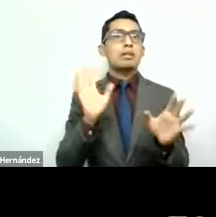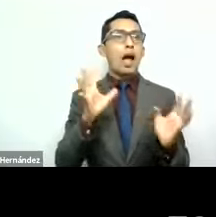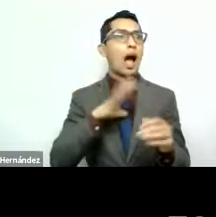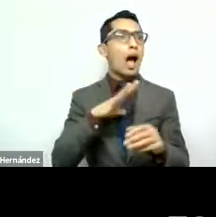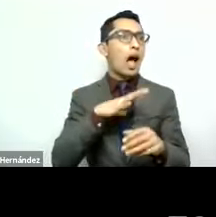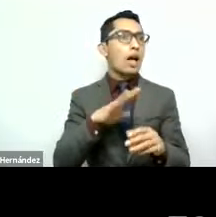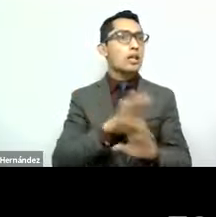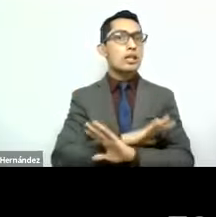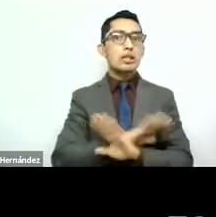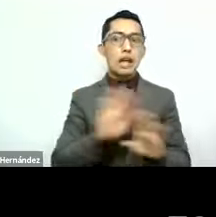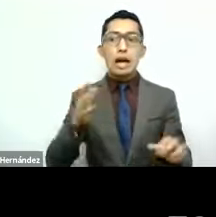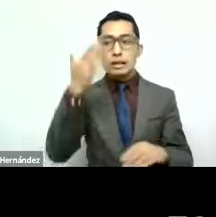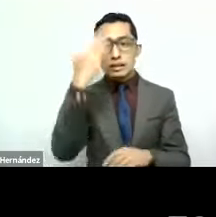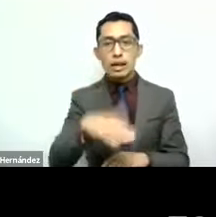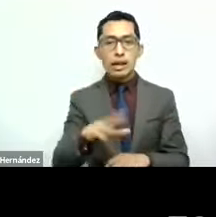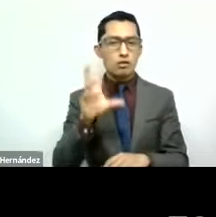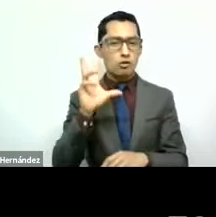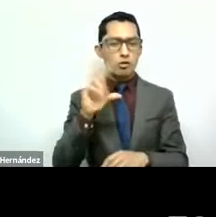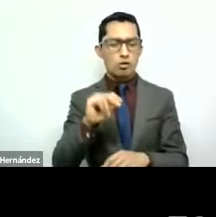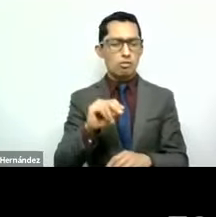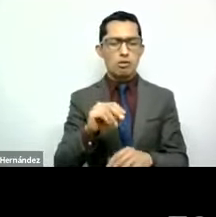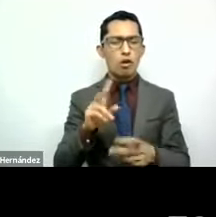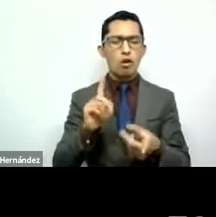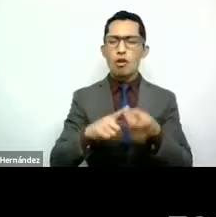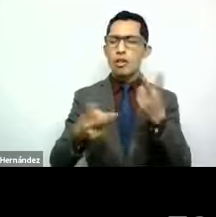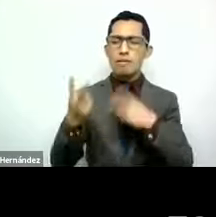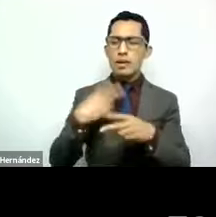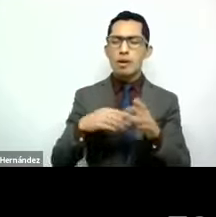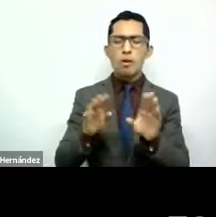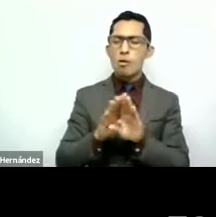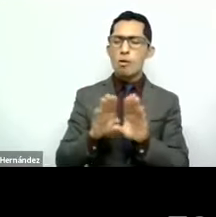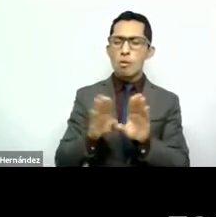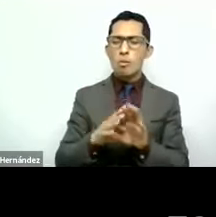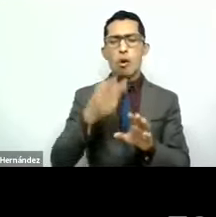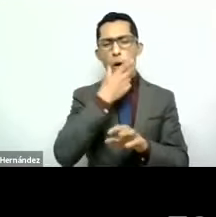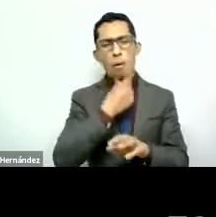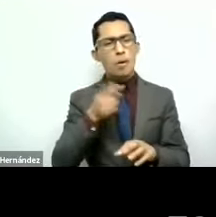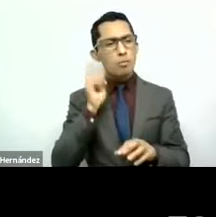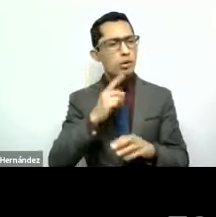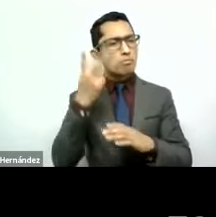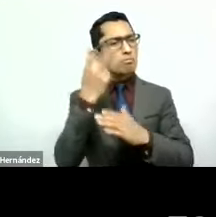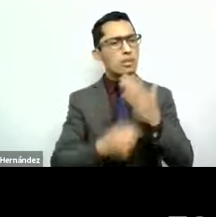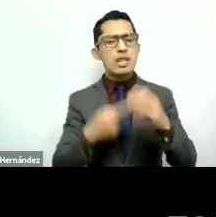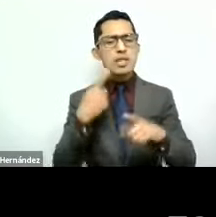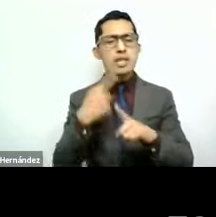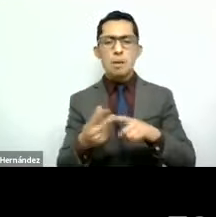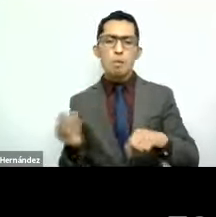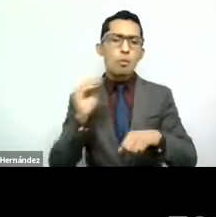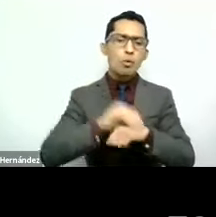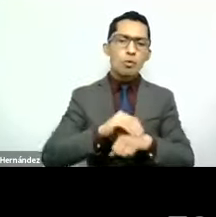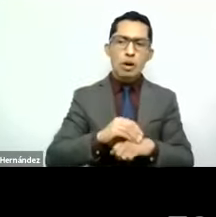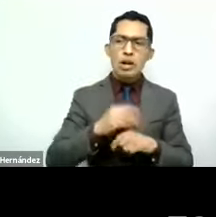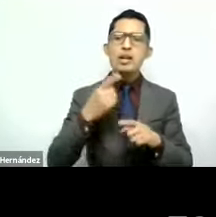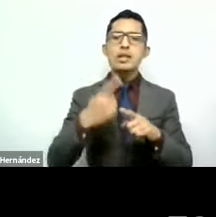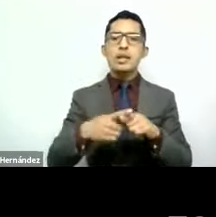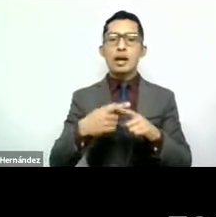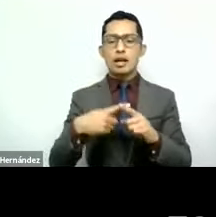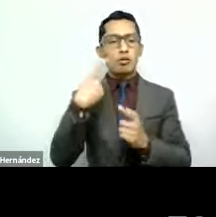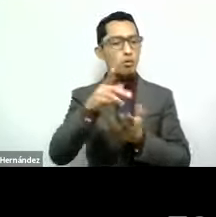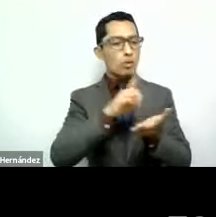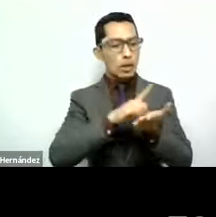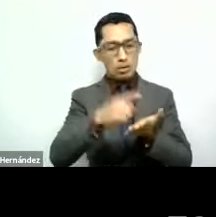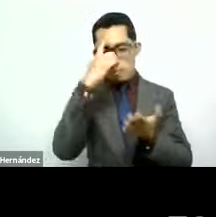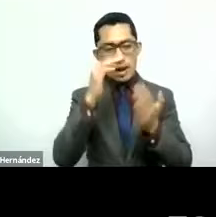realidad, la fuente, digamos que el origen mismo de la perspectiva de género es el derecho a la igualdad y a la